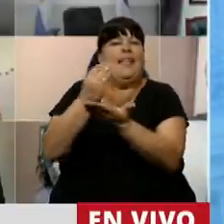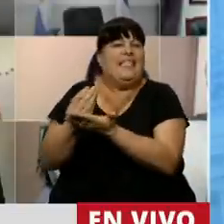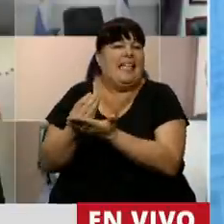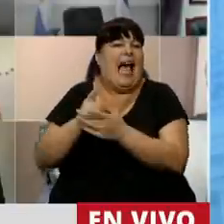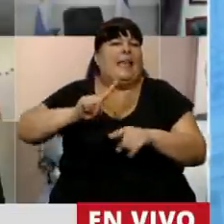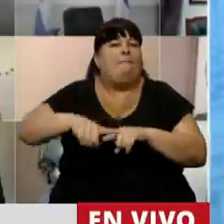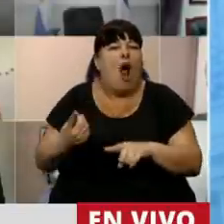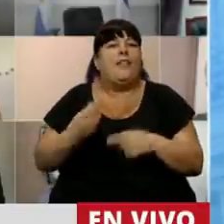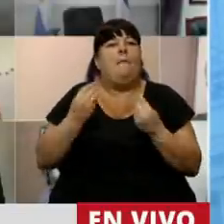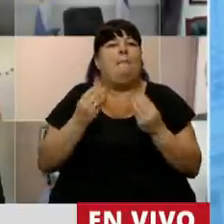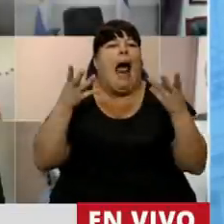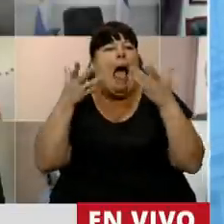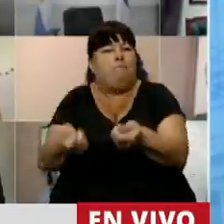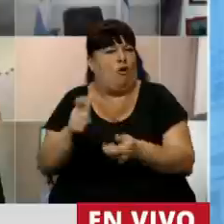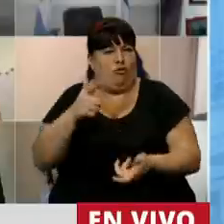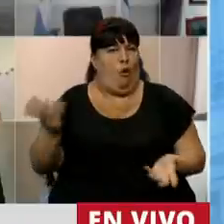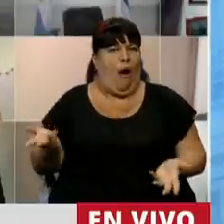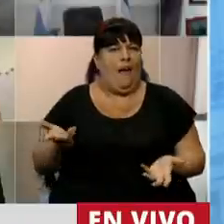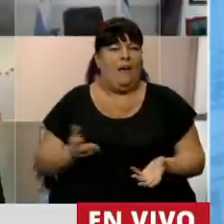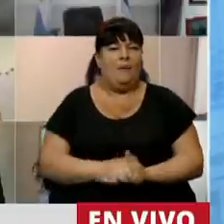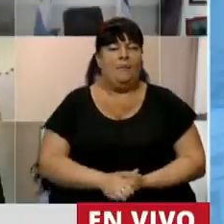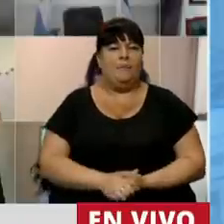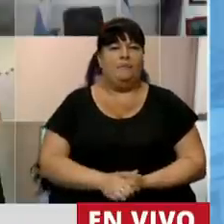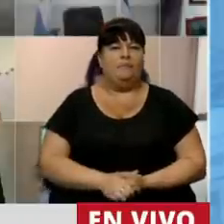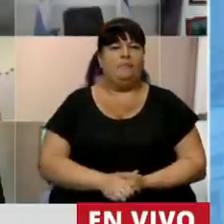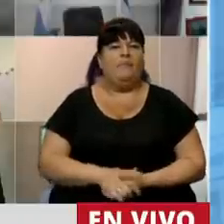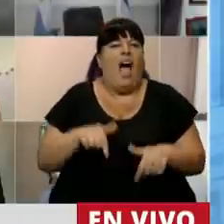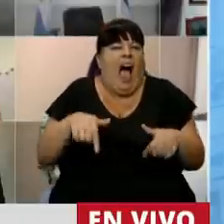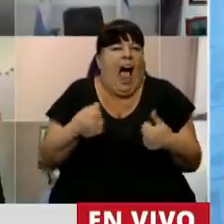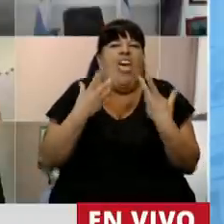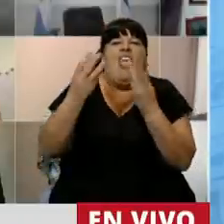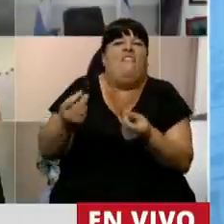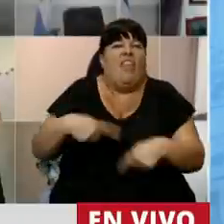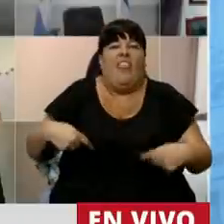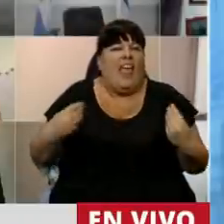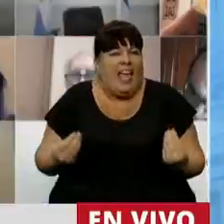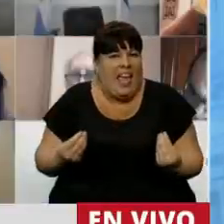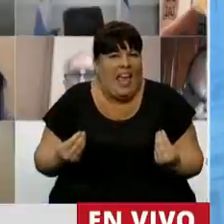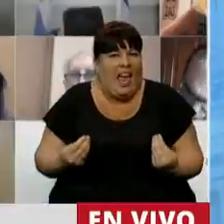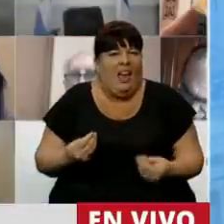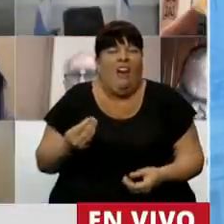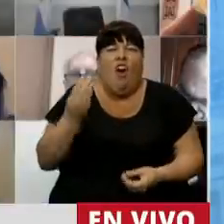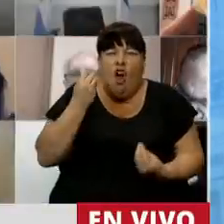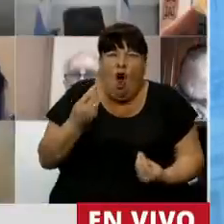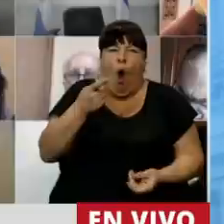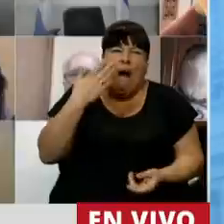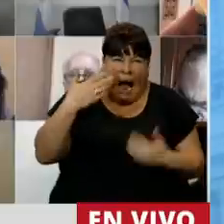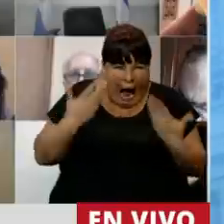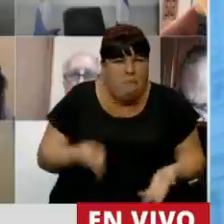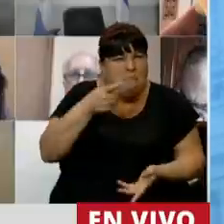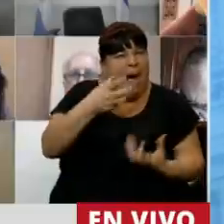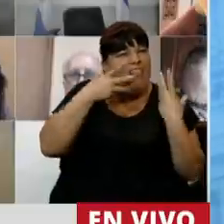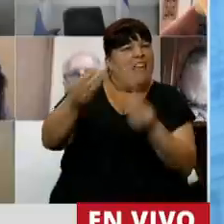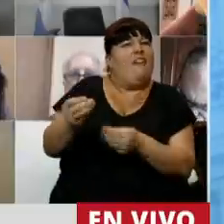representantes políticos para cobijarlos. ¿Qué estamos defendiendo? ¿Con qué cara estamos